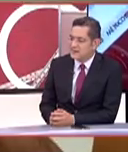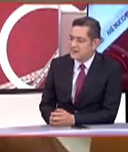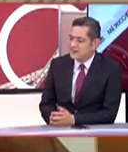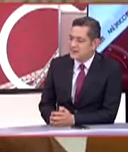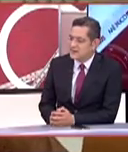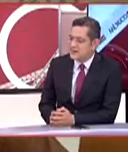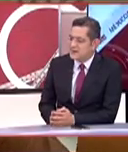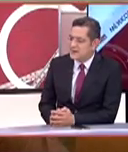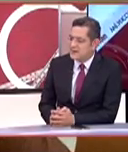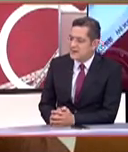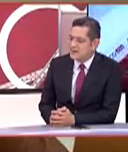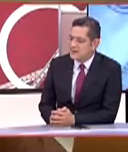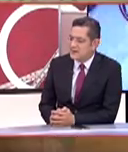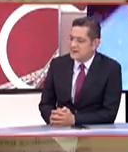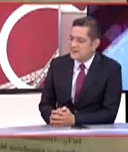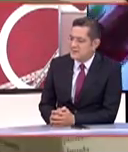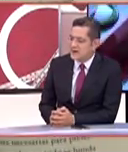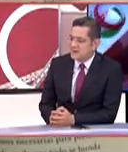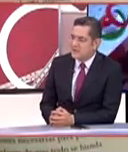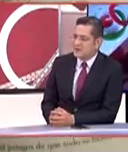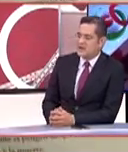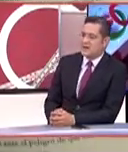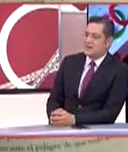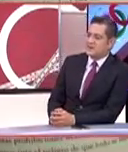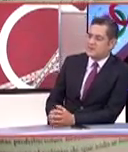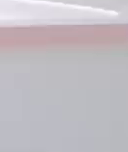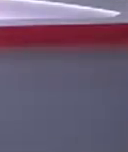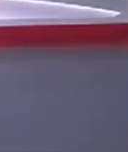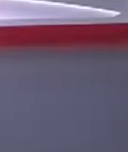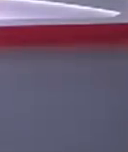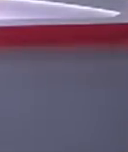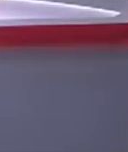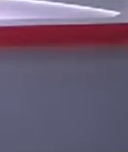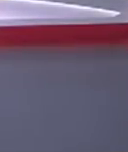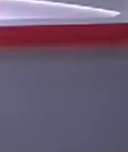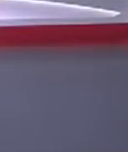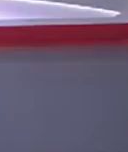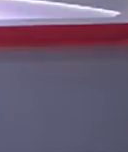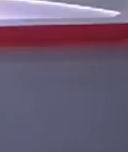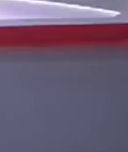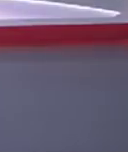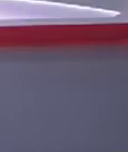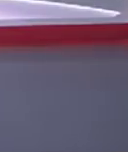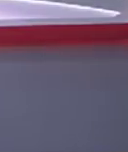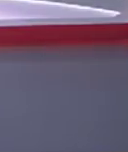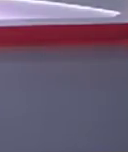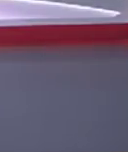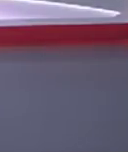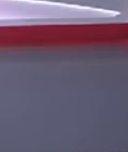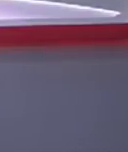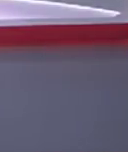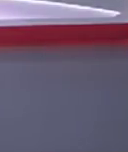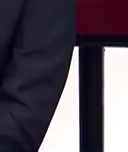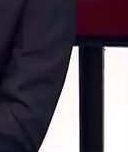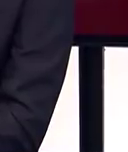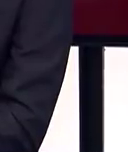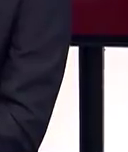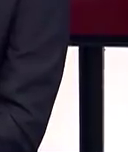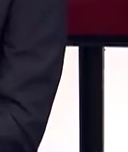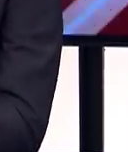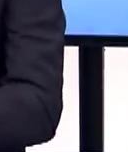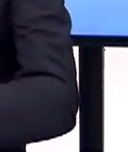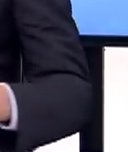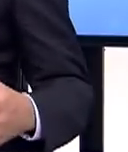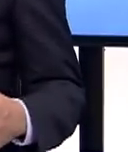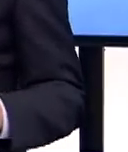haya propuesto este tipo de lecturas. Maravillosa descripción esta que haces. Ahora, platícanos un poquito más de Gabriel